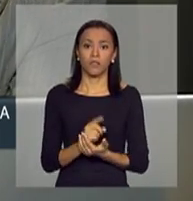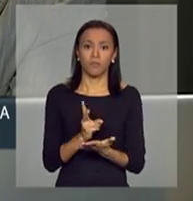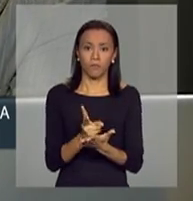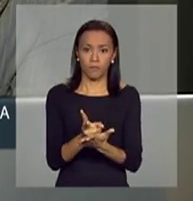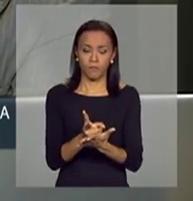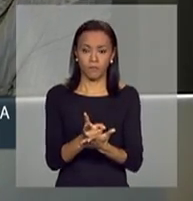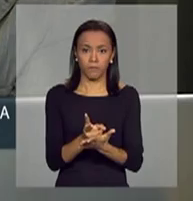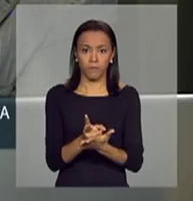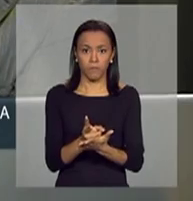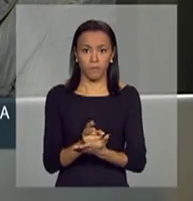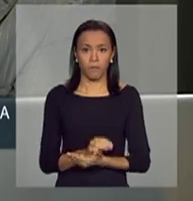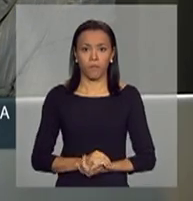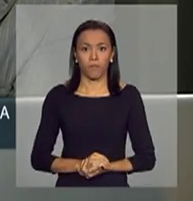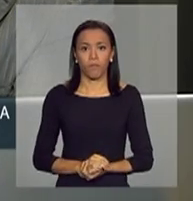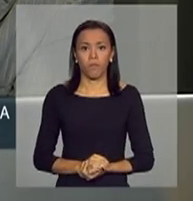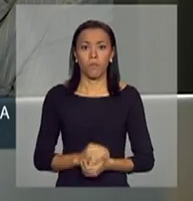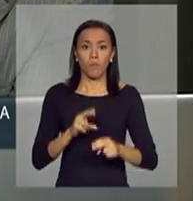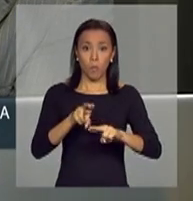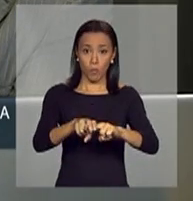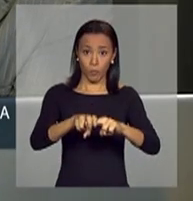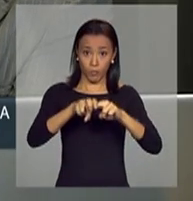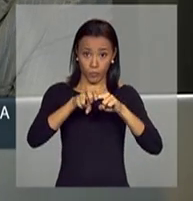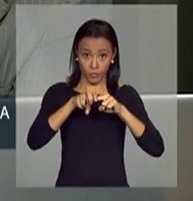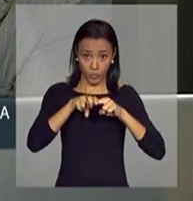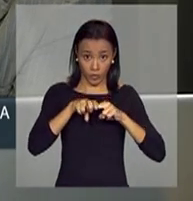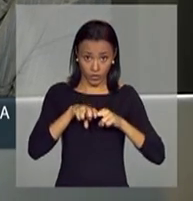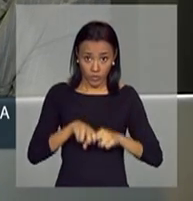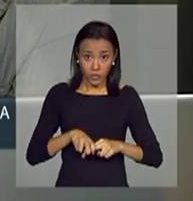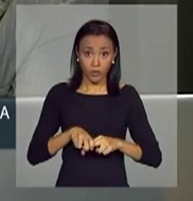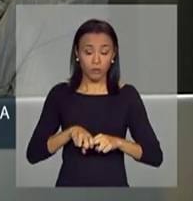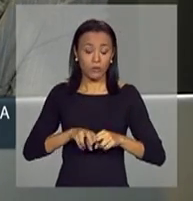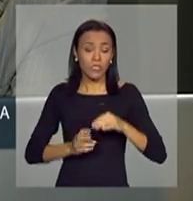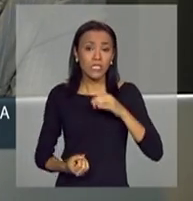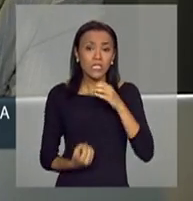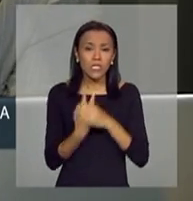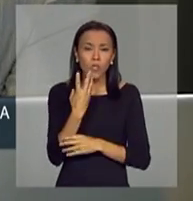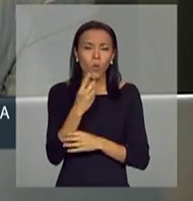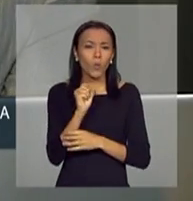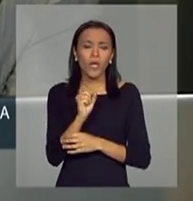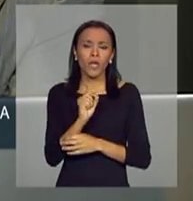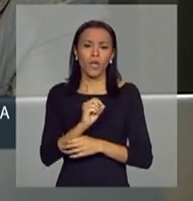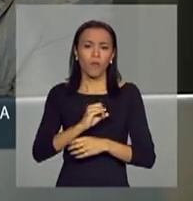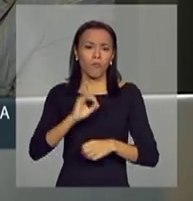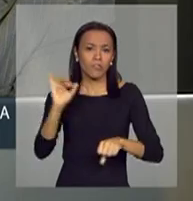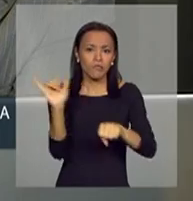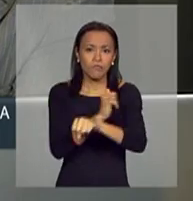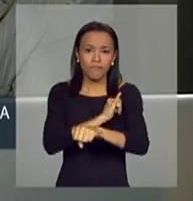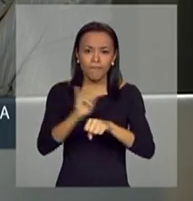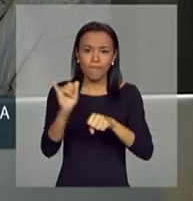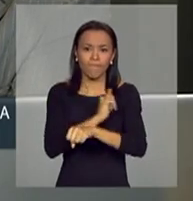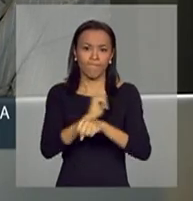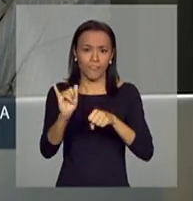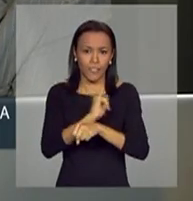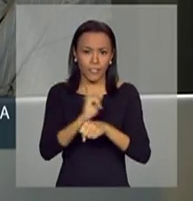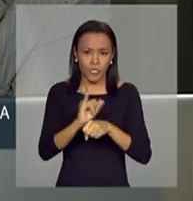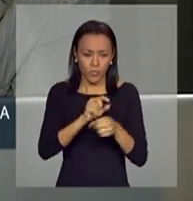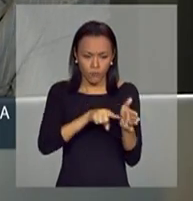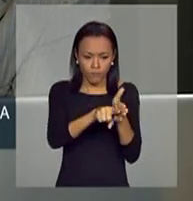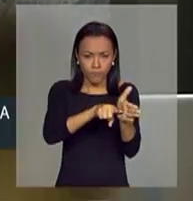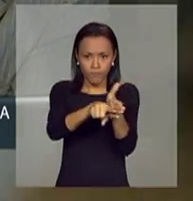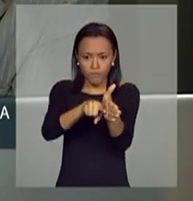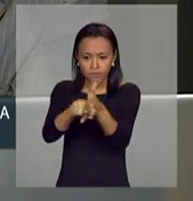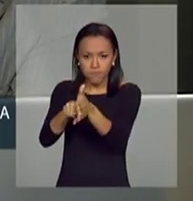ahora. Por eso creo yo la importancia estratégica de la investigación que plantea la comisionada María Rita